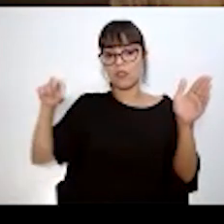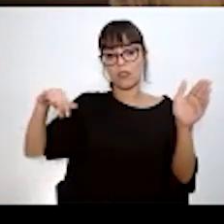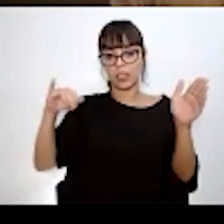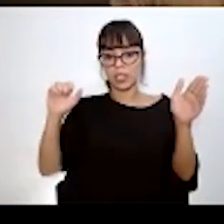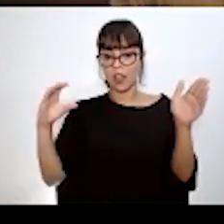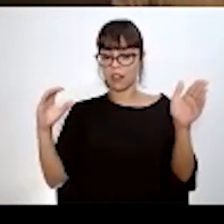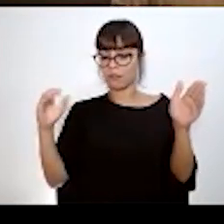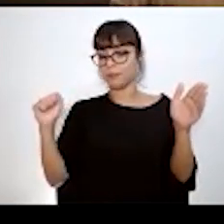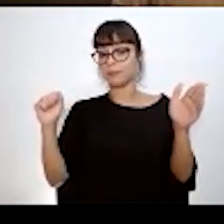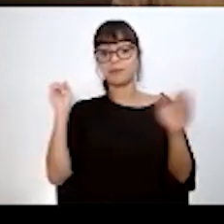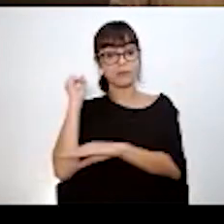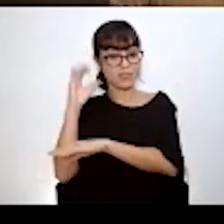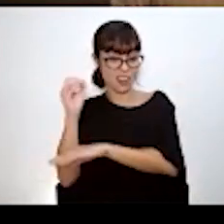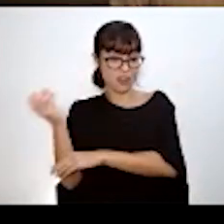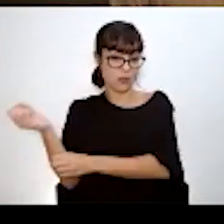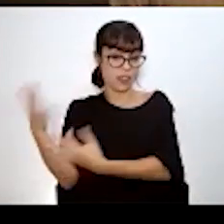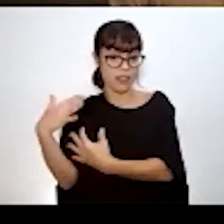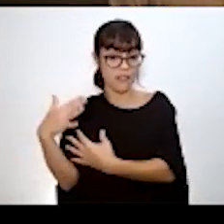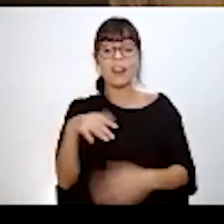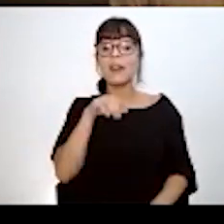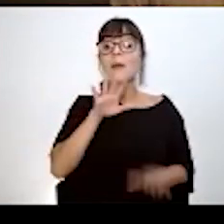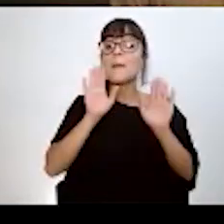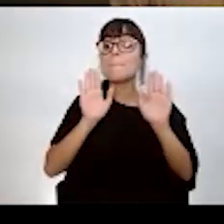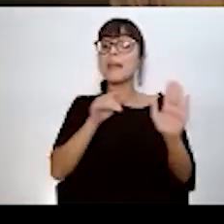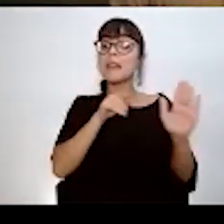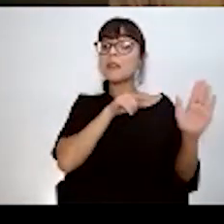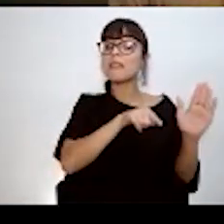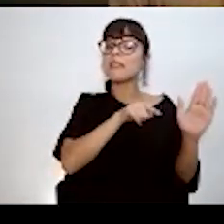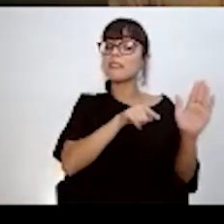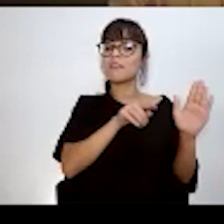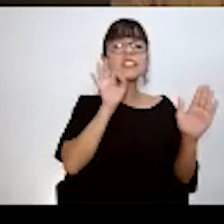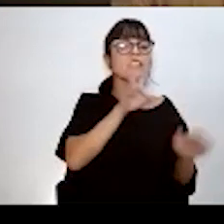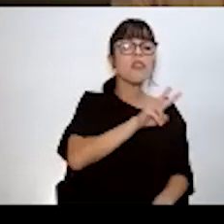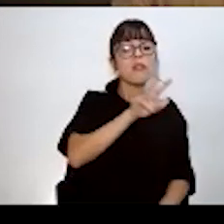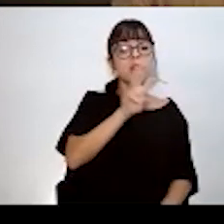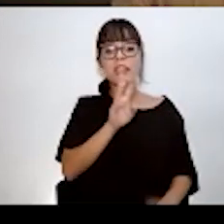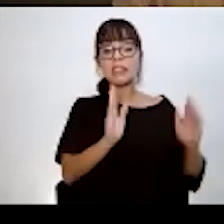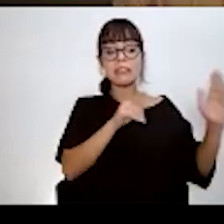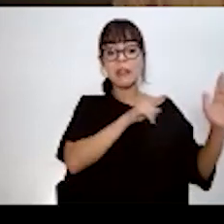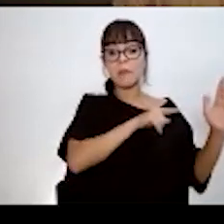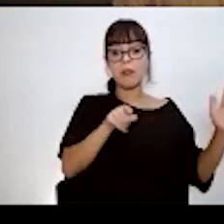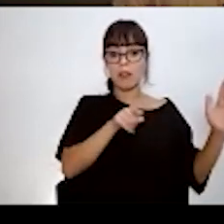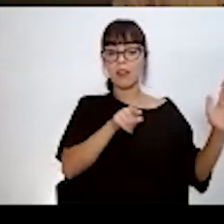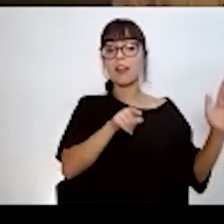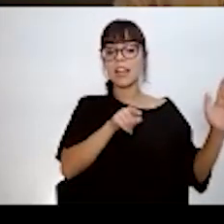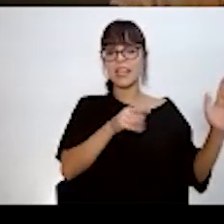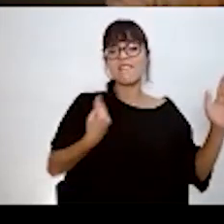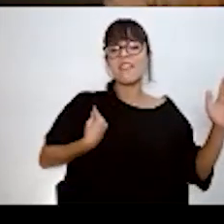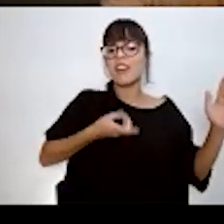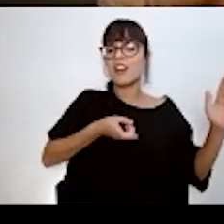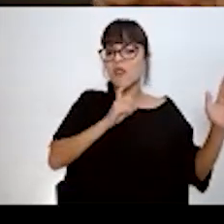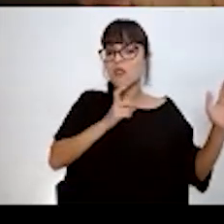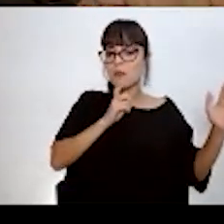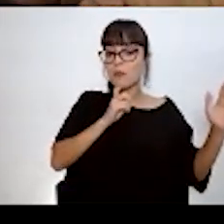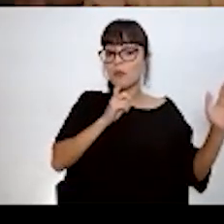estudiar a la gente del primer milenio después de Cristo para saber cómo vivía esa gente y si efectivamente ese